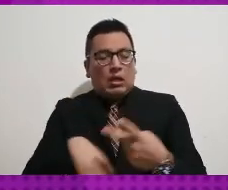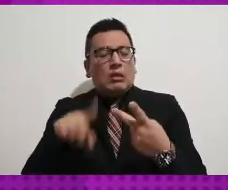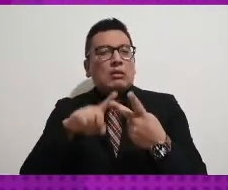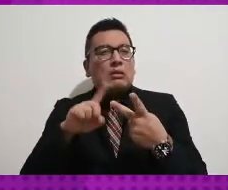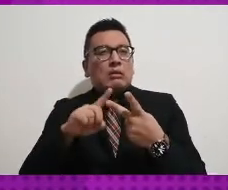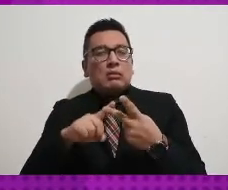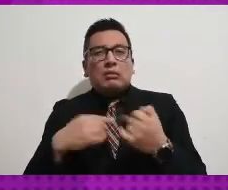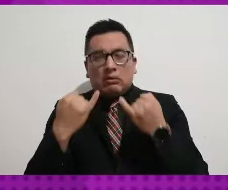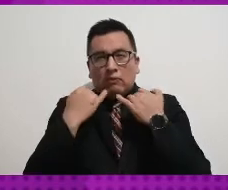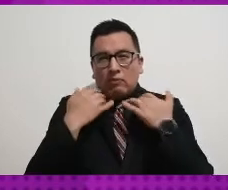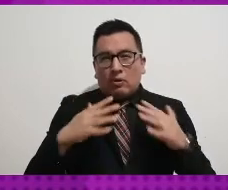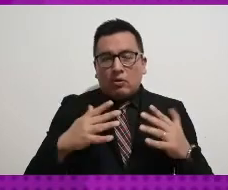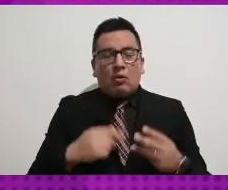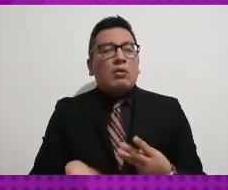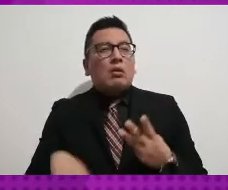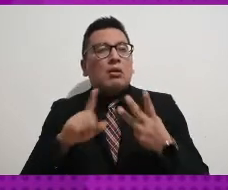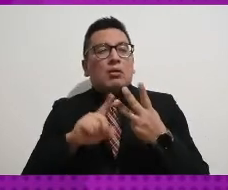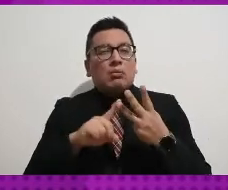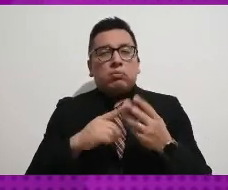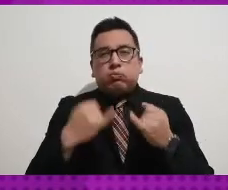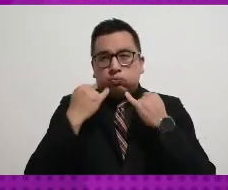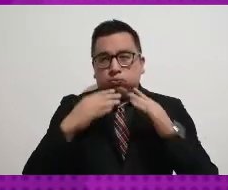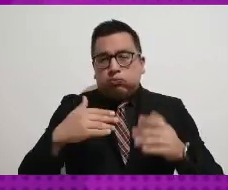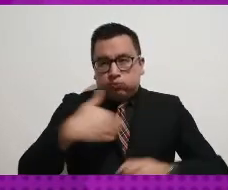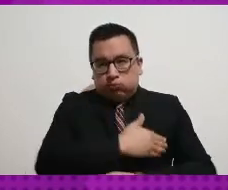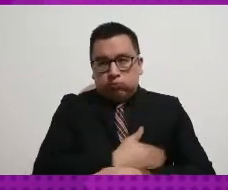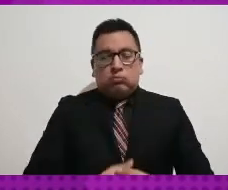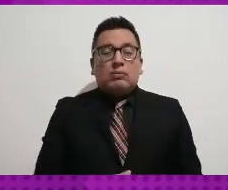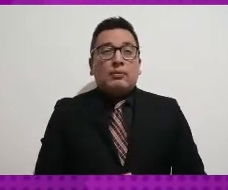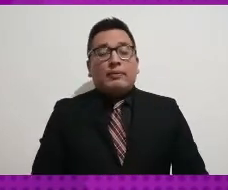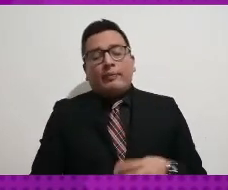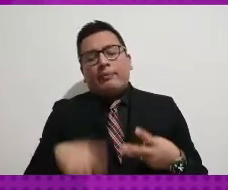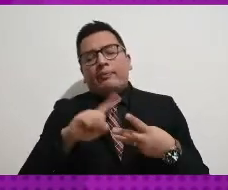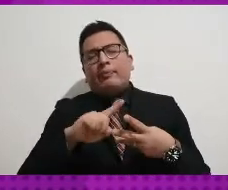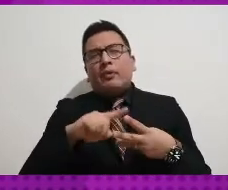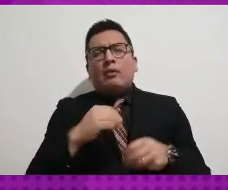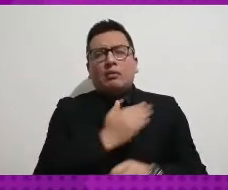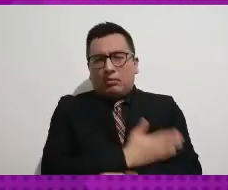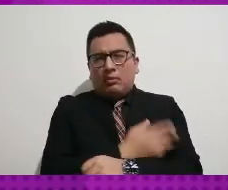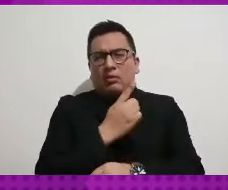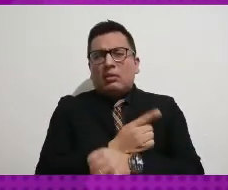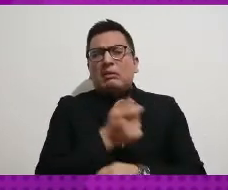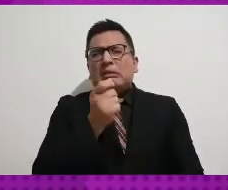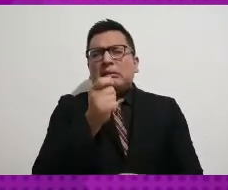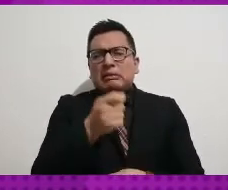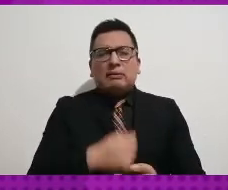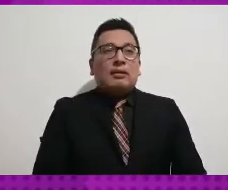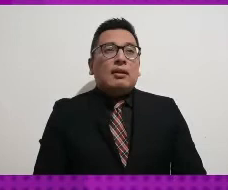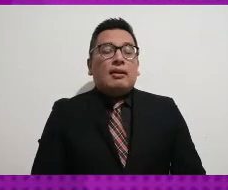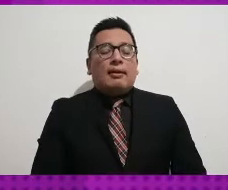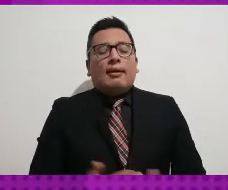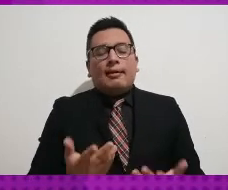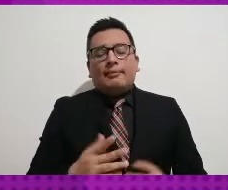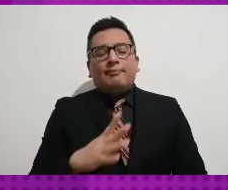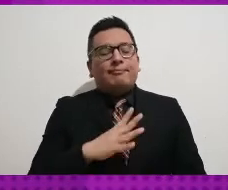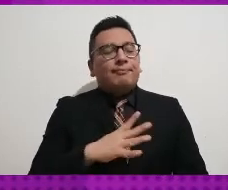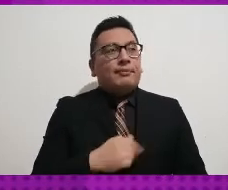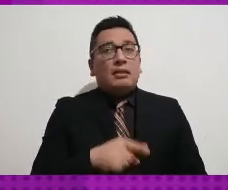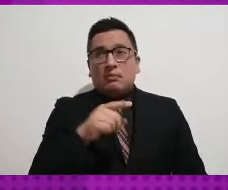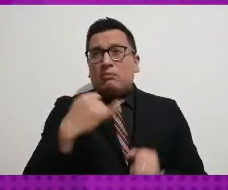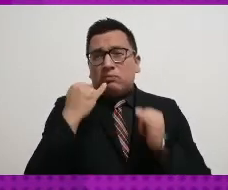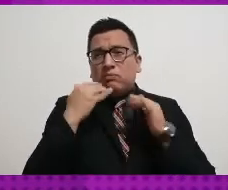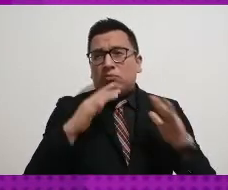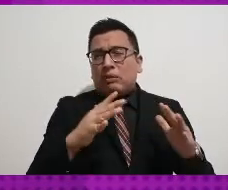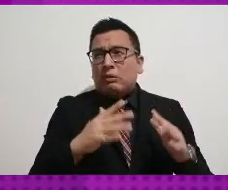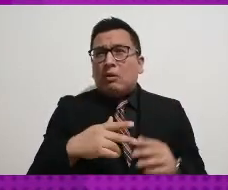la protección de datos personales. En materia de transparencia, como ustedes bien saben, se refiere a la publicación de información